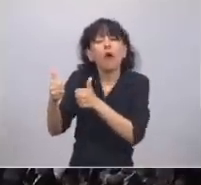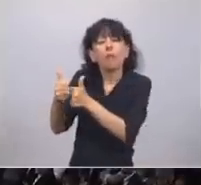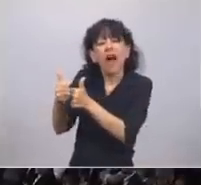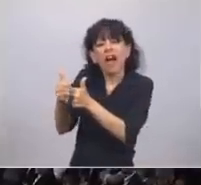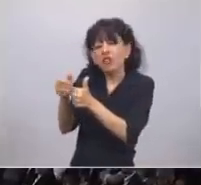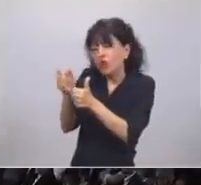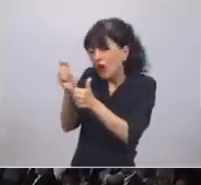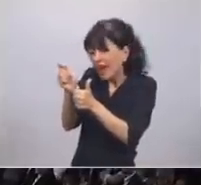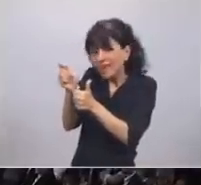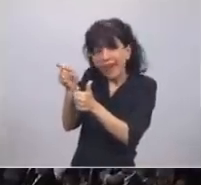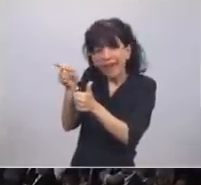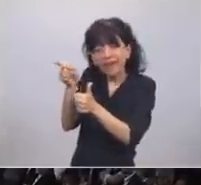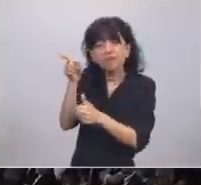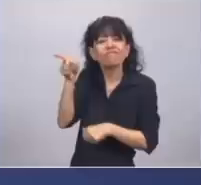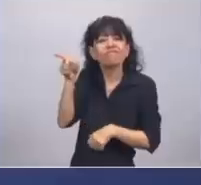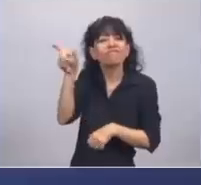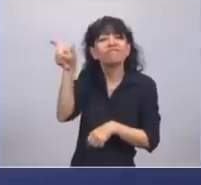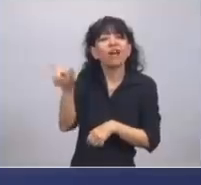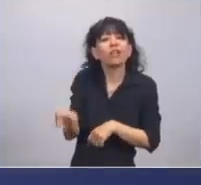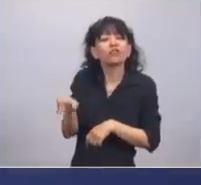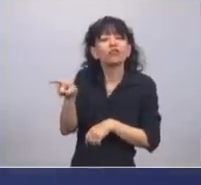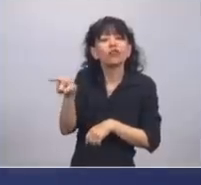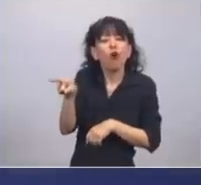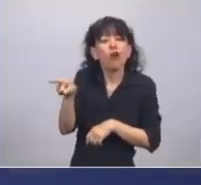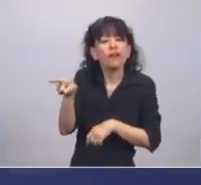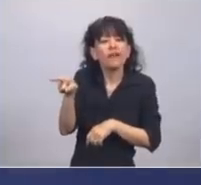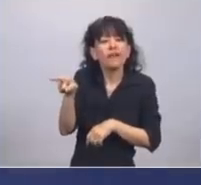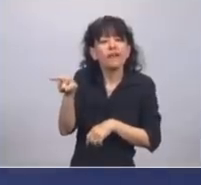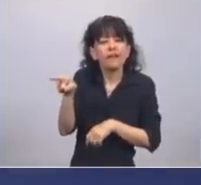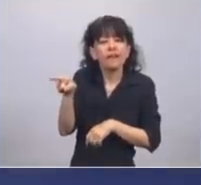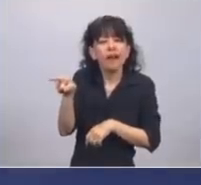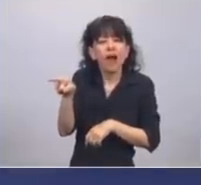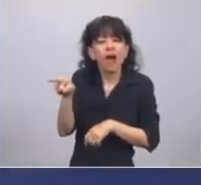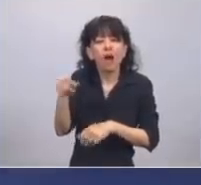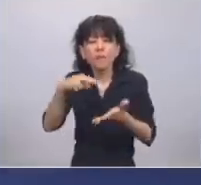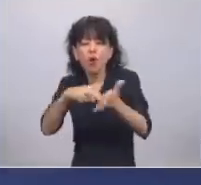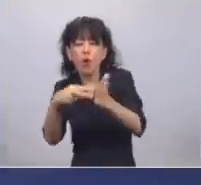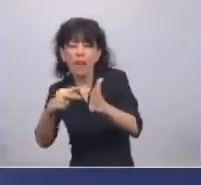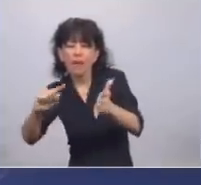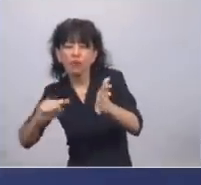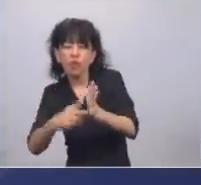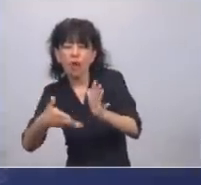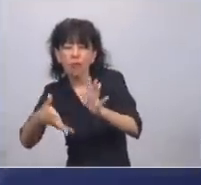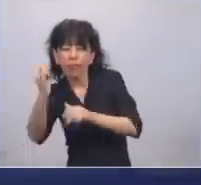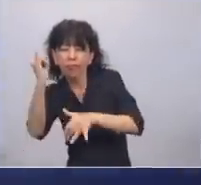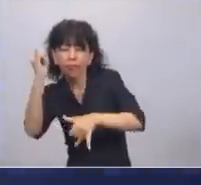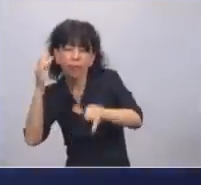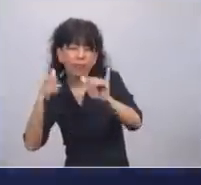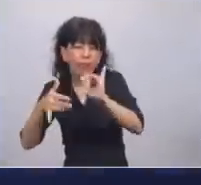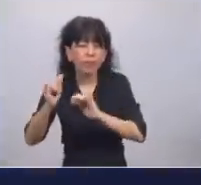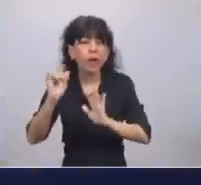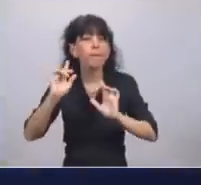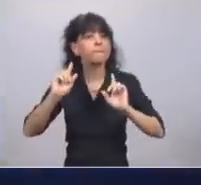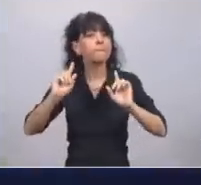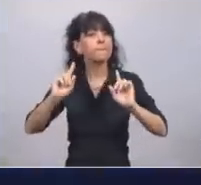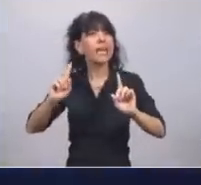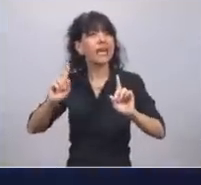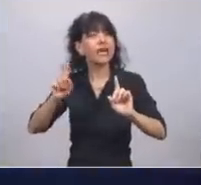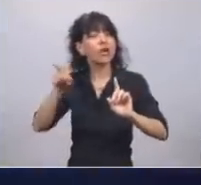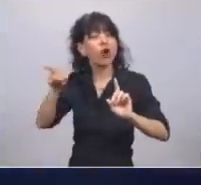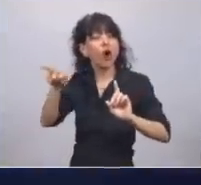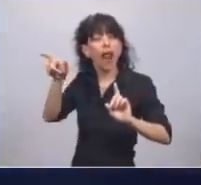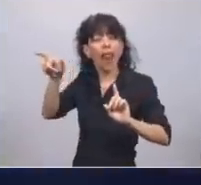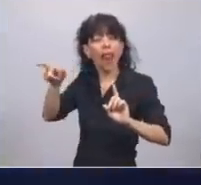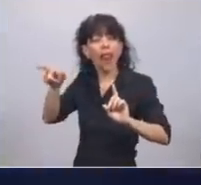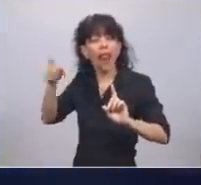a un caminador de los problemas de la ciudad, pero a un creativo